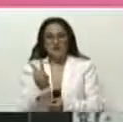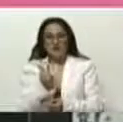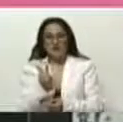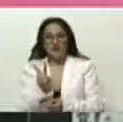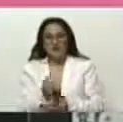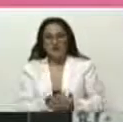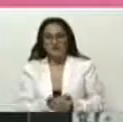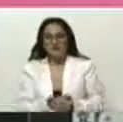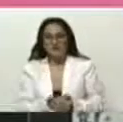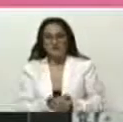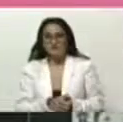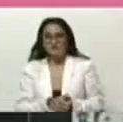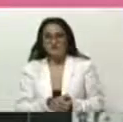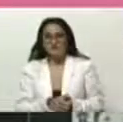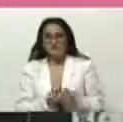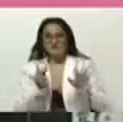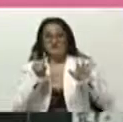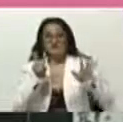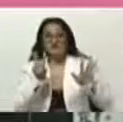¿cierto?